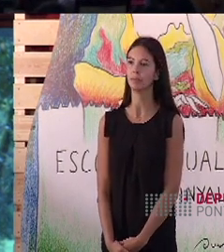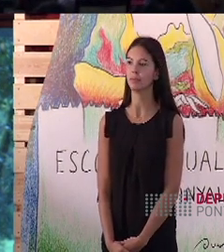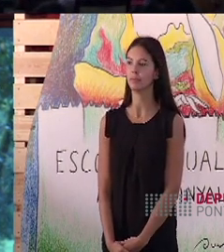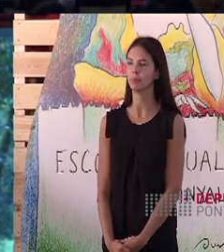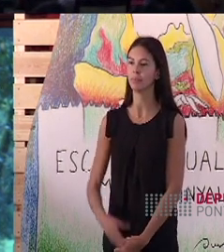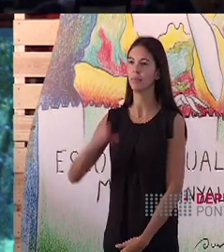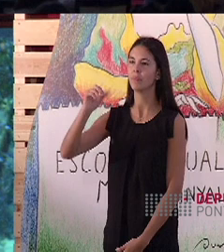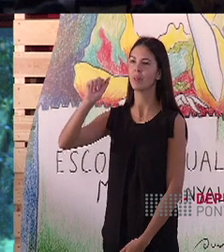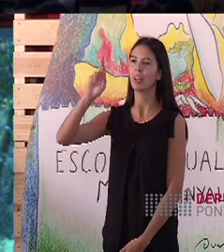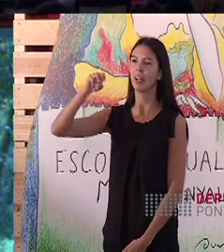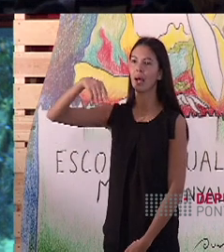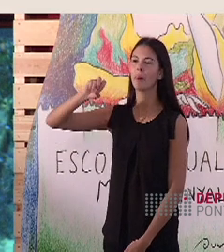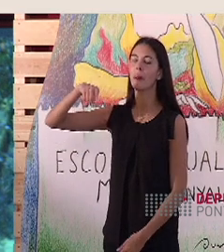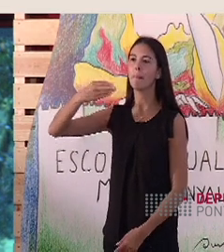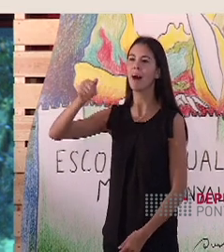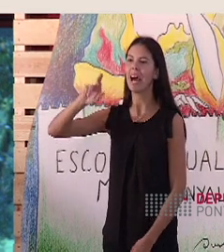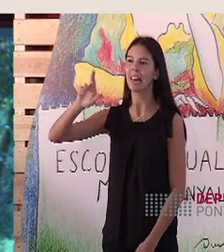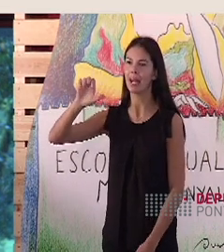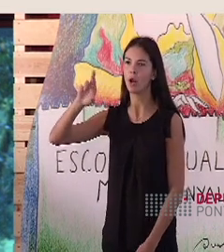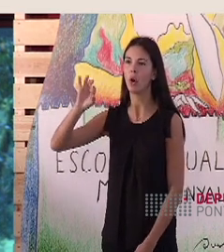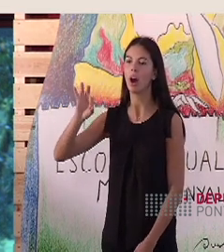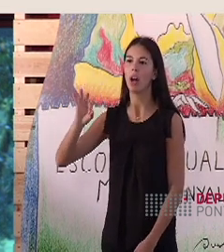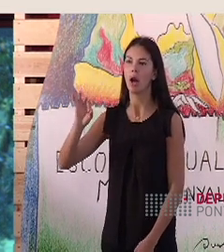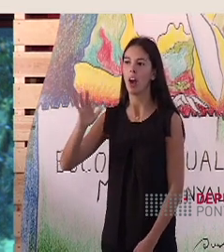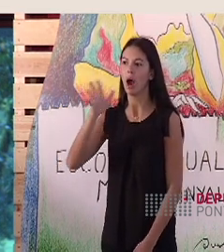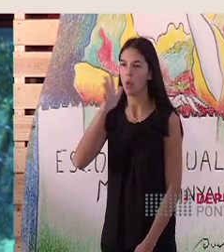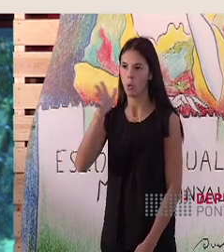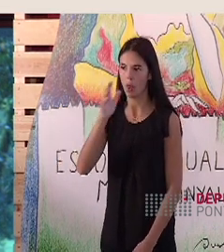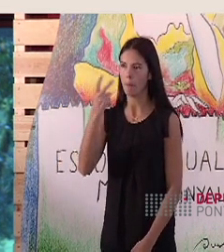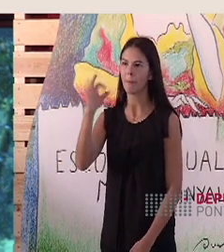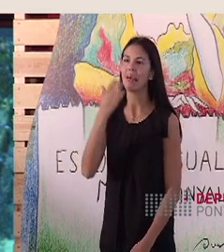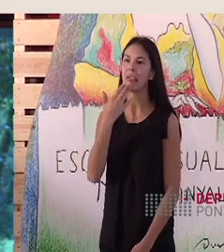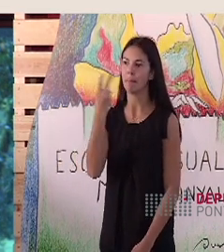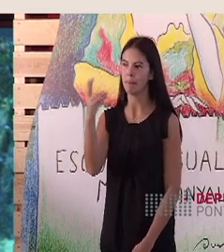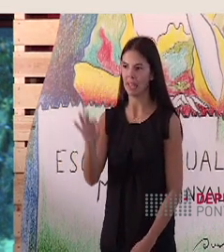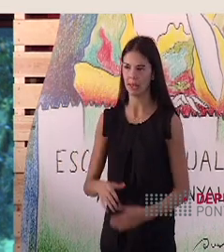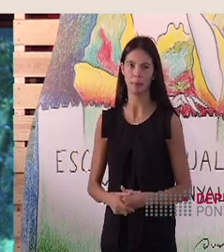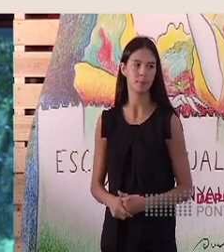Carmen Barrero Aguado, 20 anos.